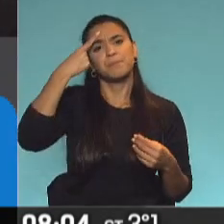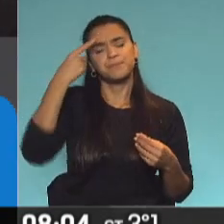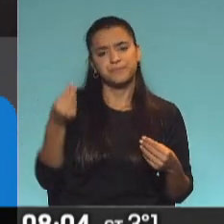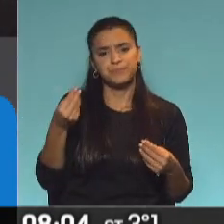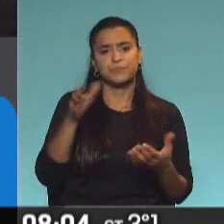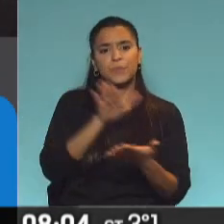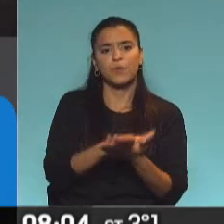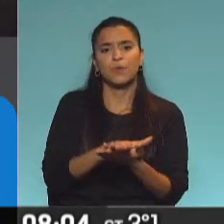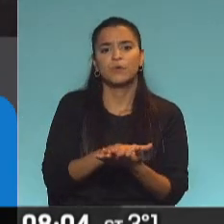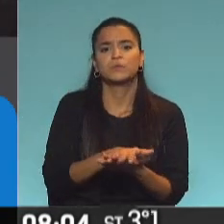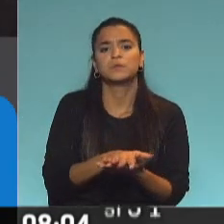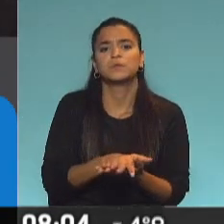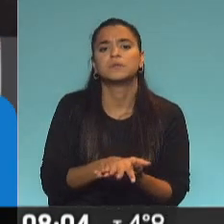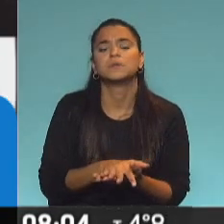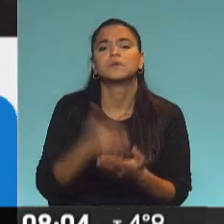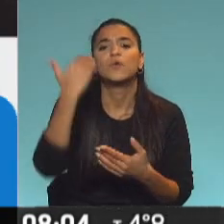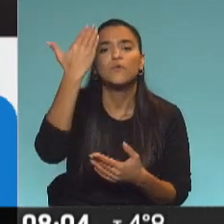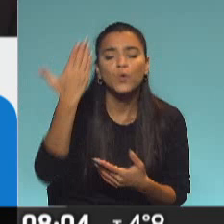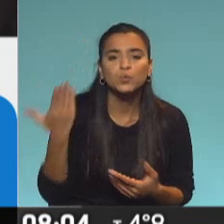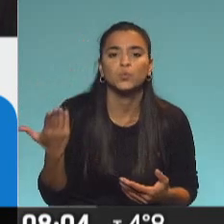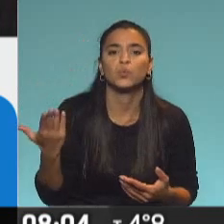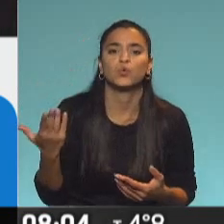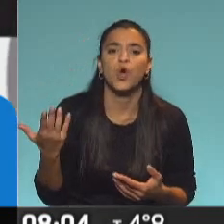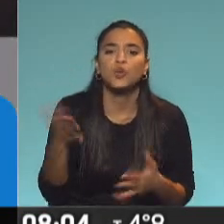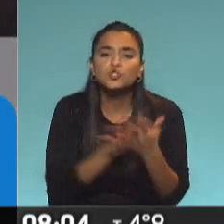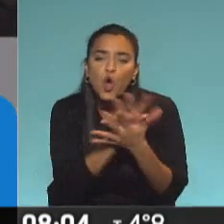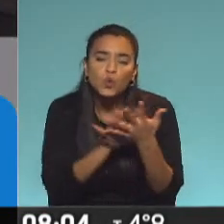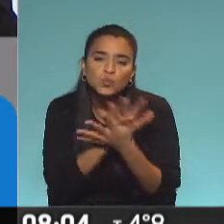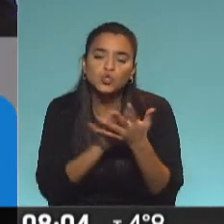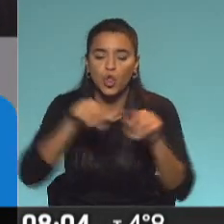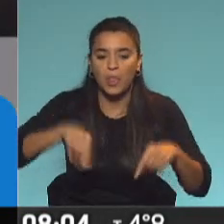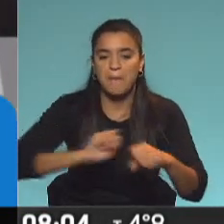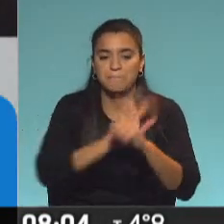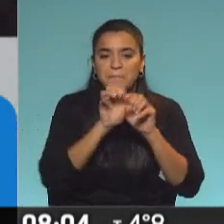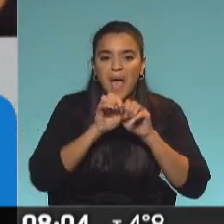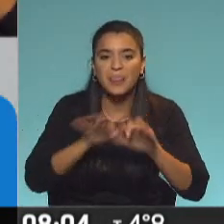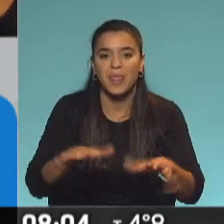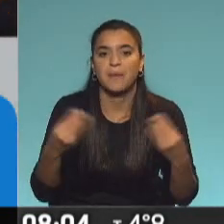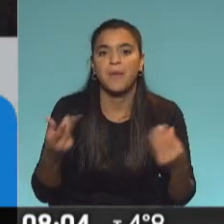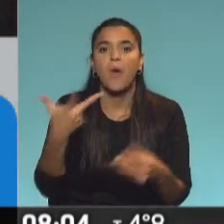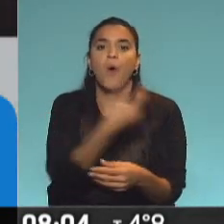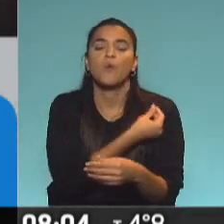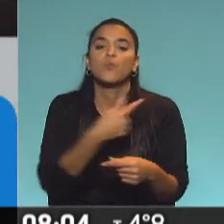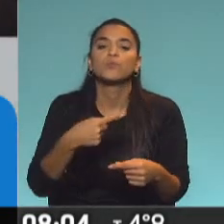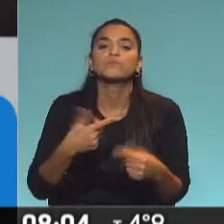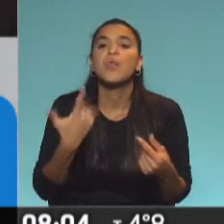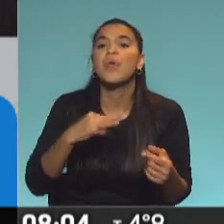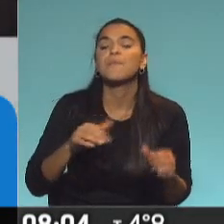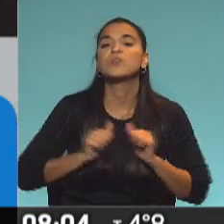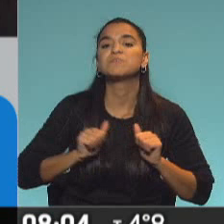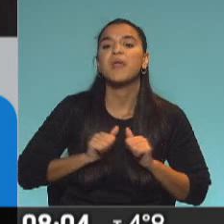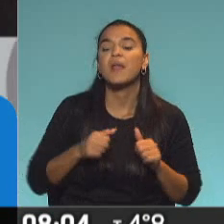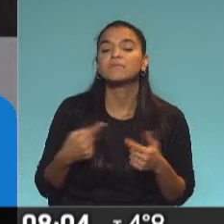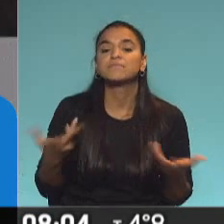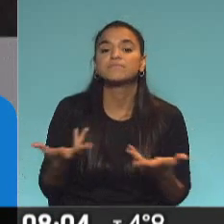lo que respecta al futuro, la futura solución de esta pandemia que es la vacuna? ¿Cuánto hay que esperar? Yo sé